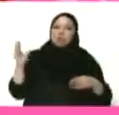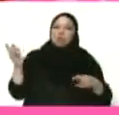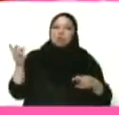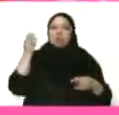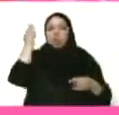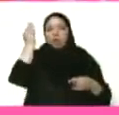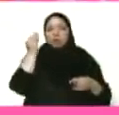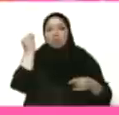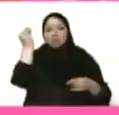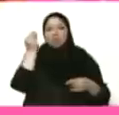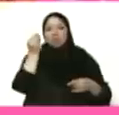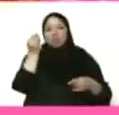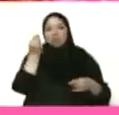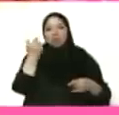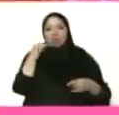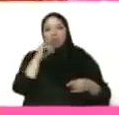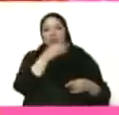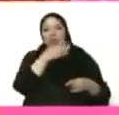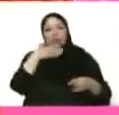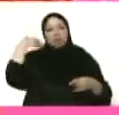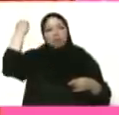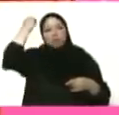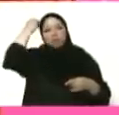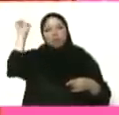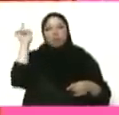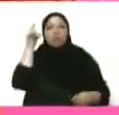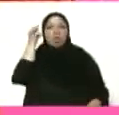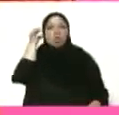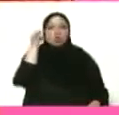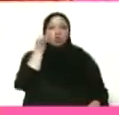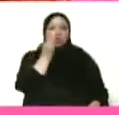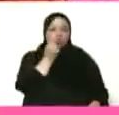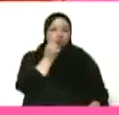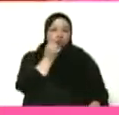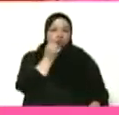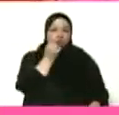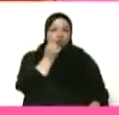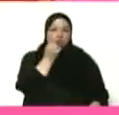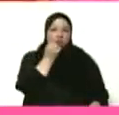pensamiento mirandino. No hablemos de Sucre,